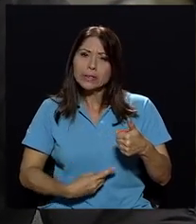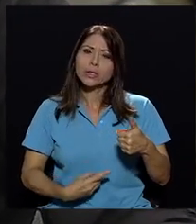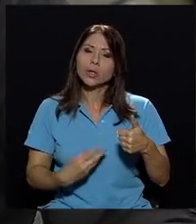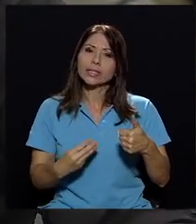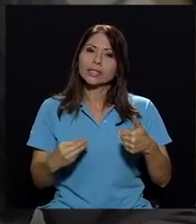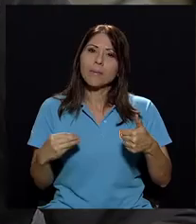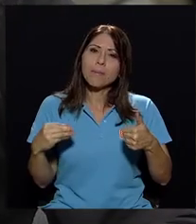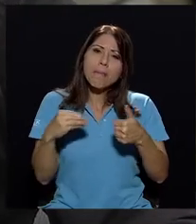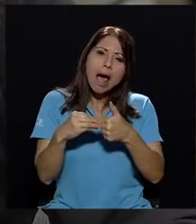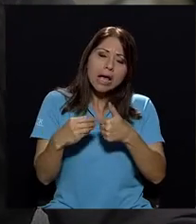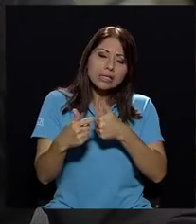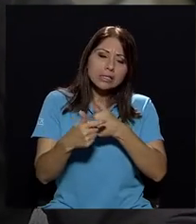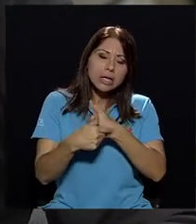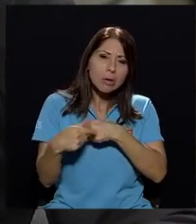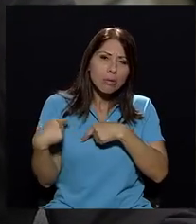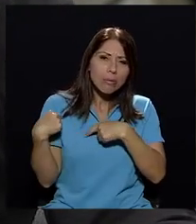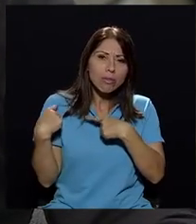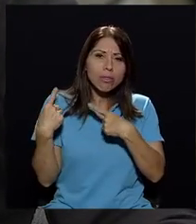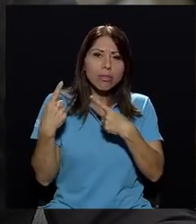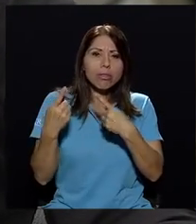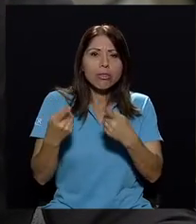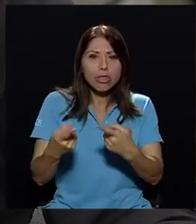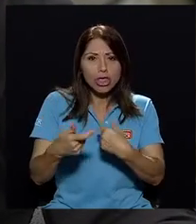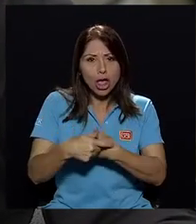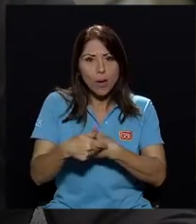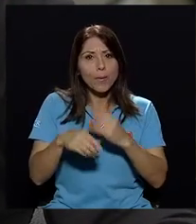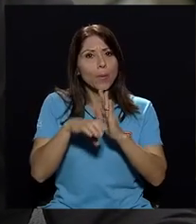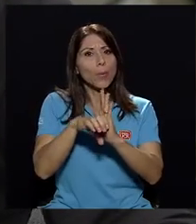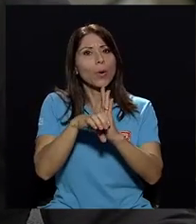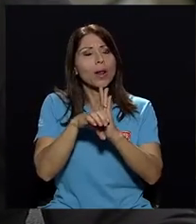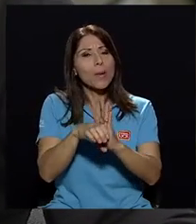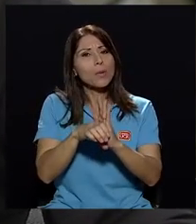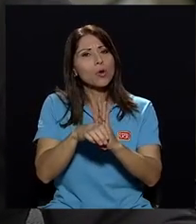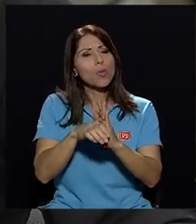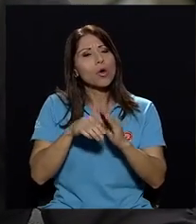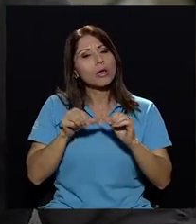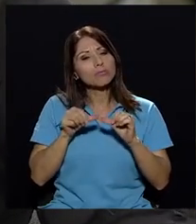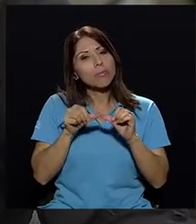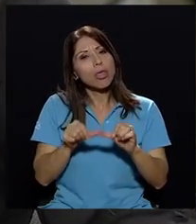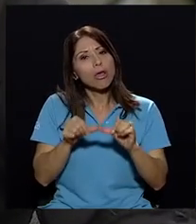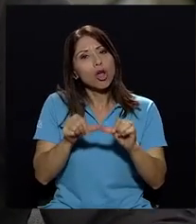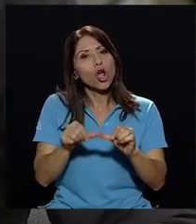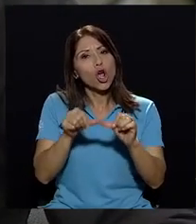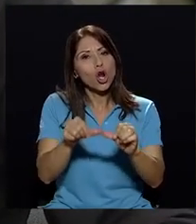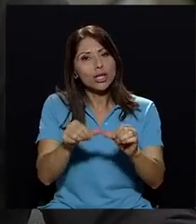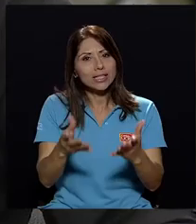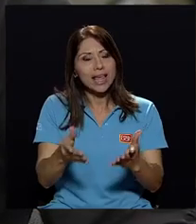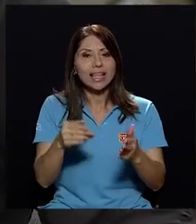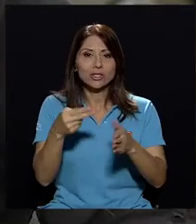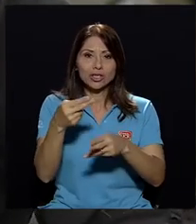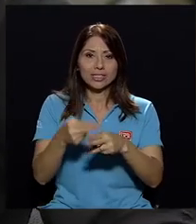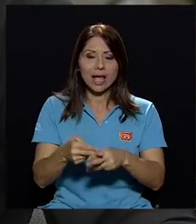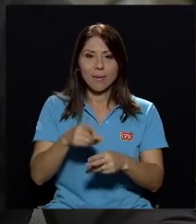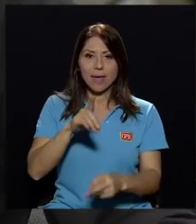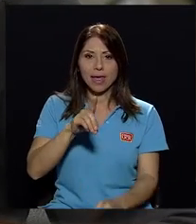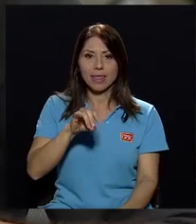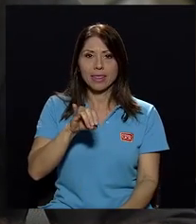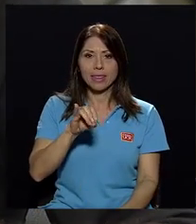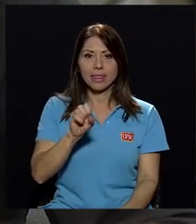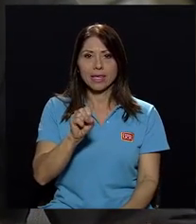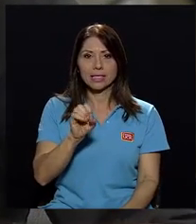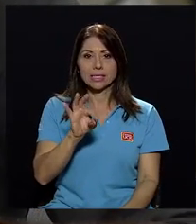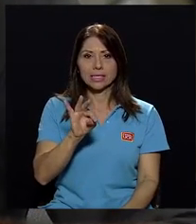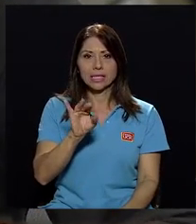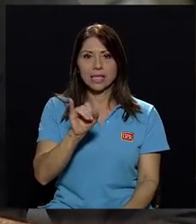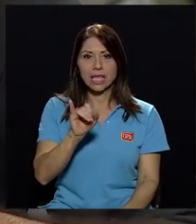Depresiones que son más prolongadas en el tiempo, que podríamos hablar de una especie de cronicidad, ¿verdad? Eso se le llama distimia, ya es una cuestión